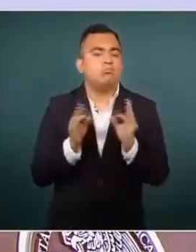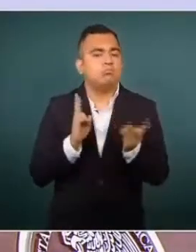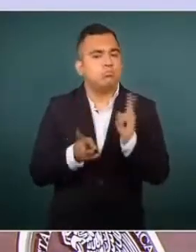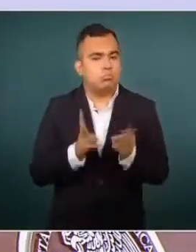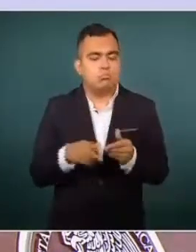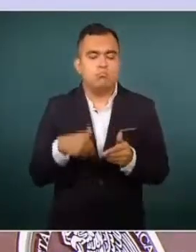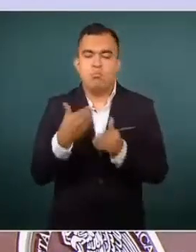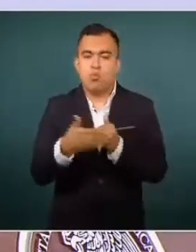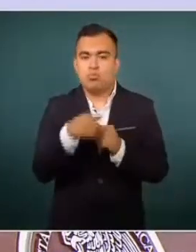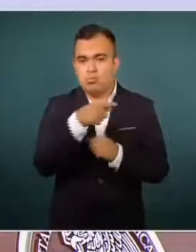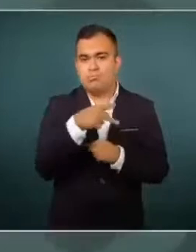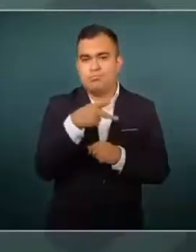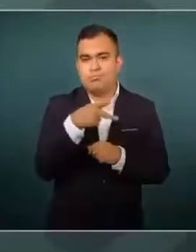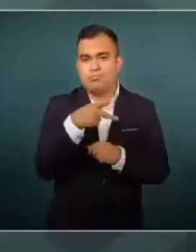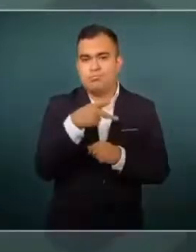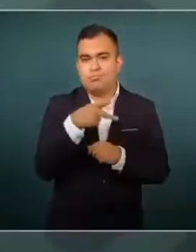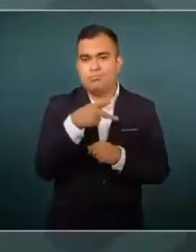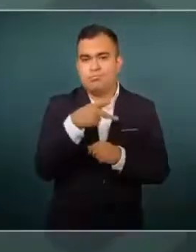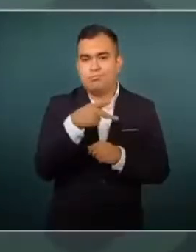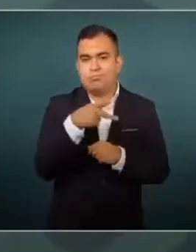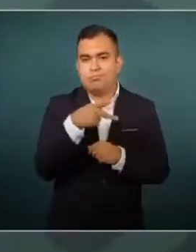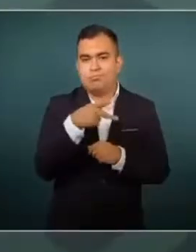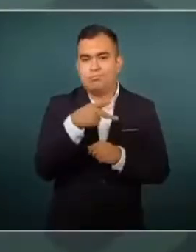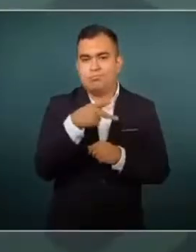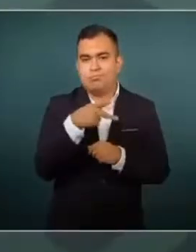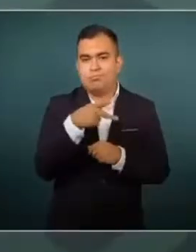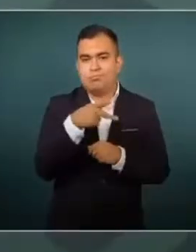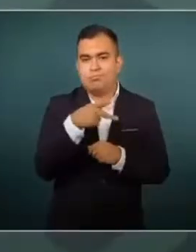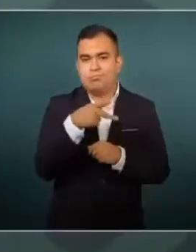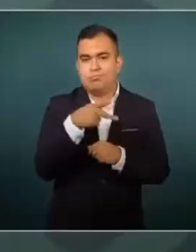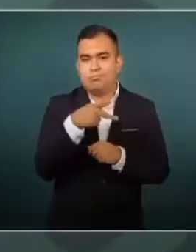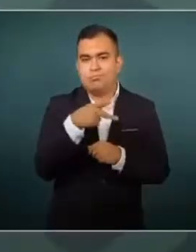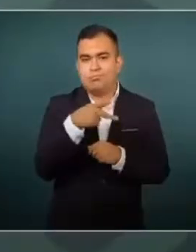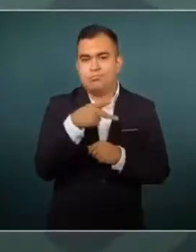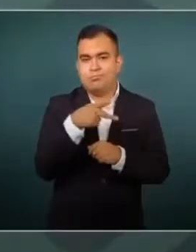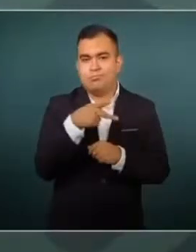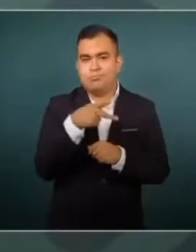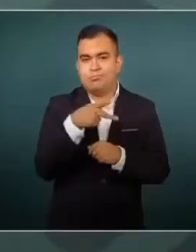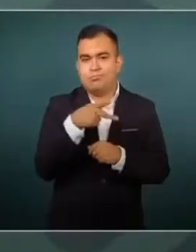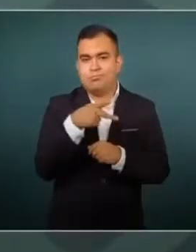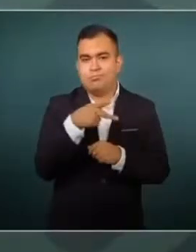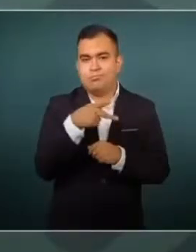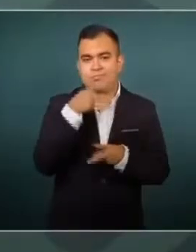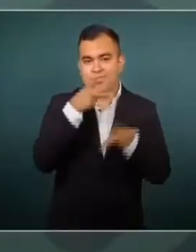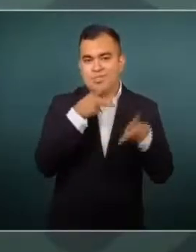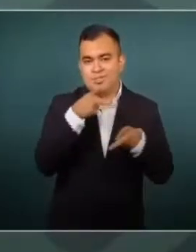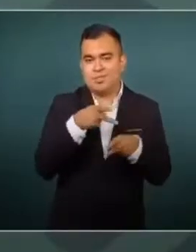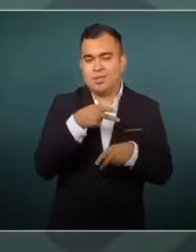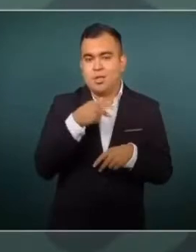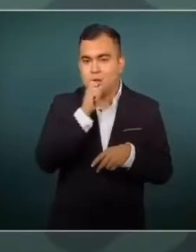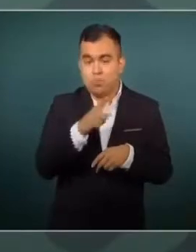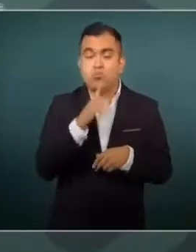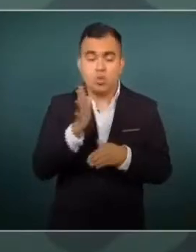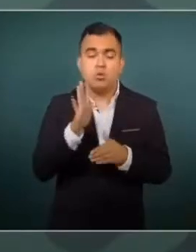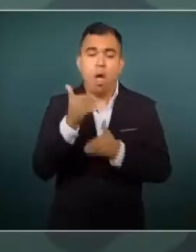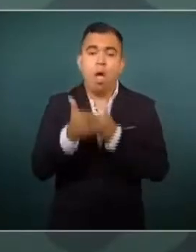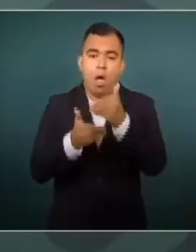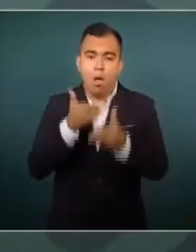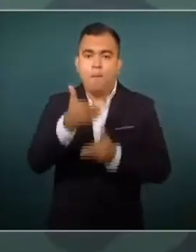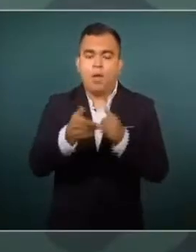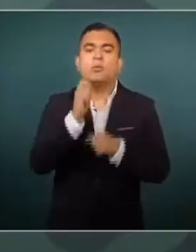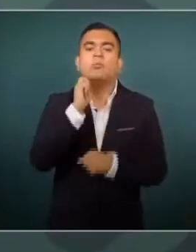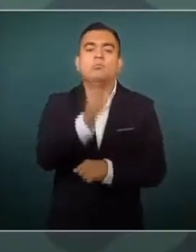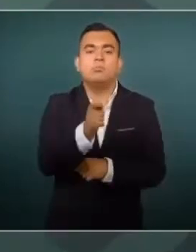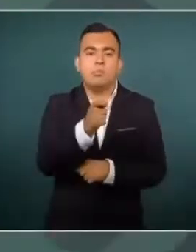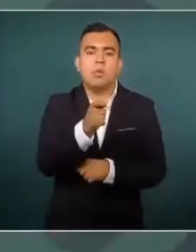horas de su visita a Jalisco. So he's saying that a little later they will be discussing that. También vamos muy avanzados ya con el